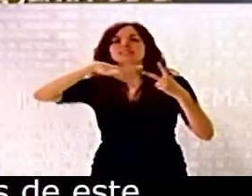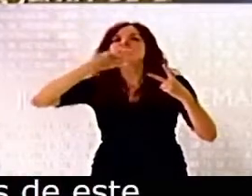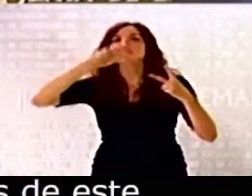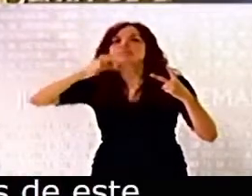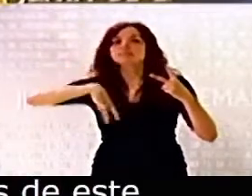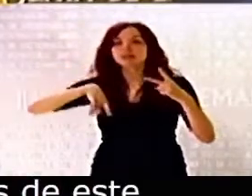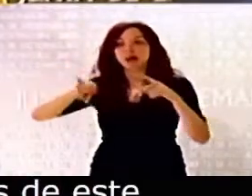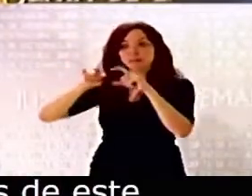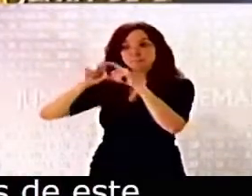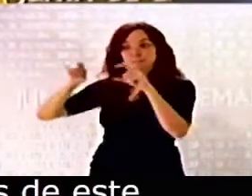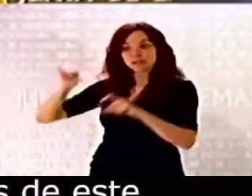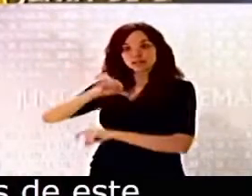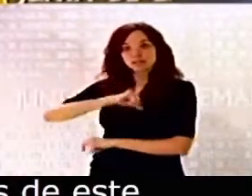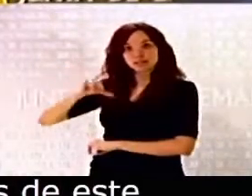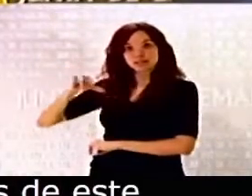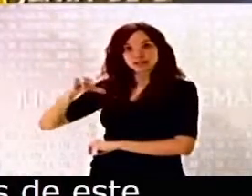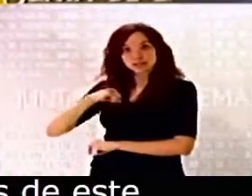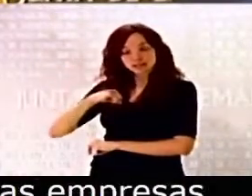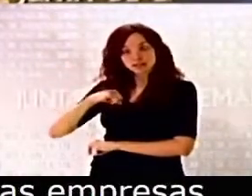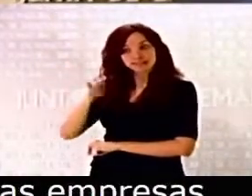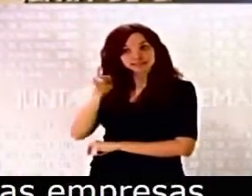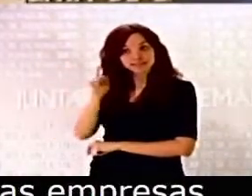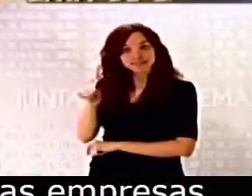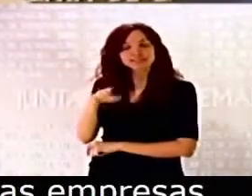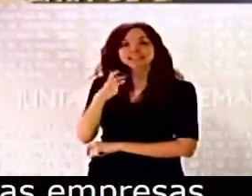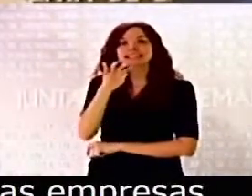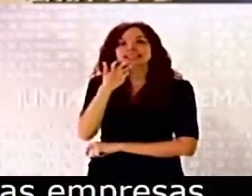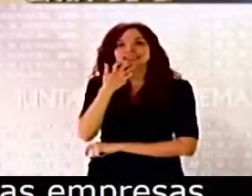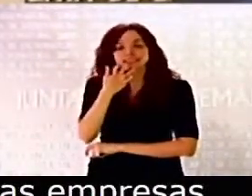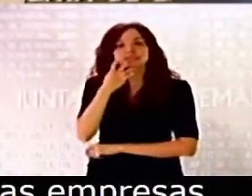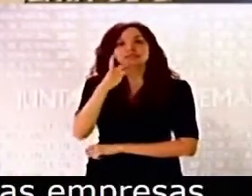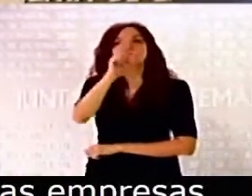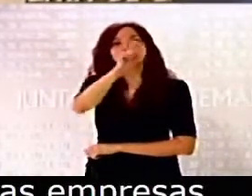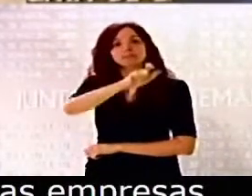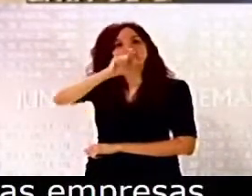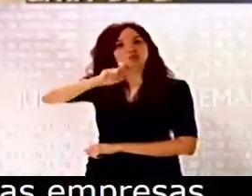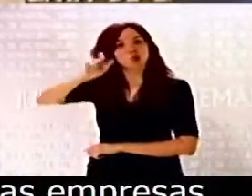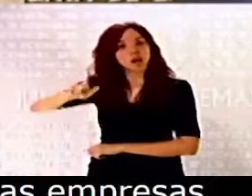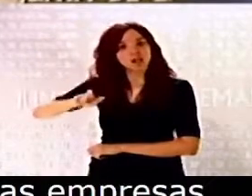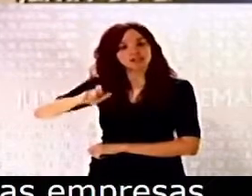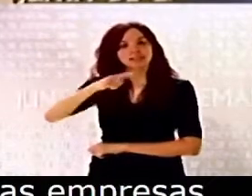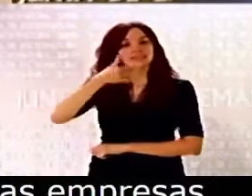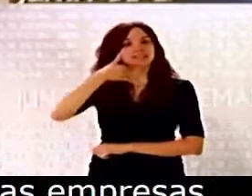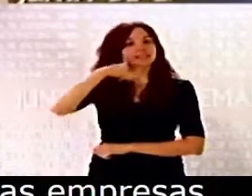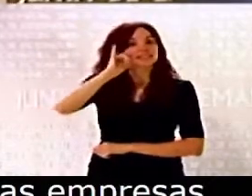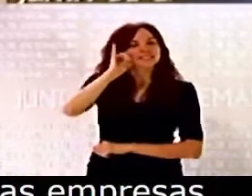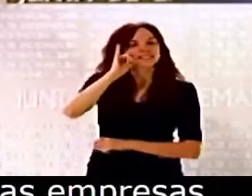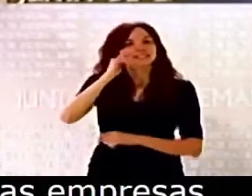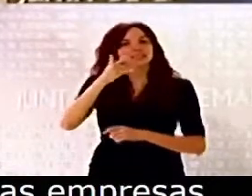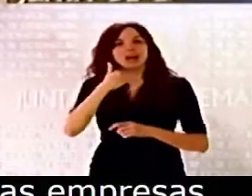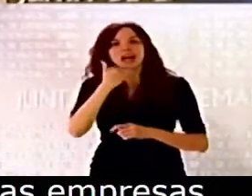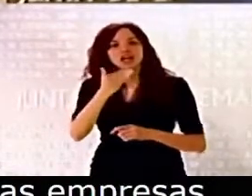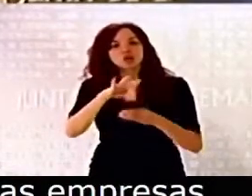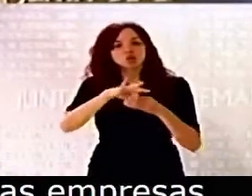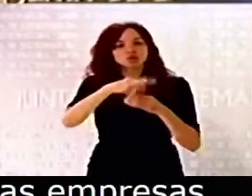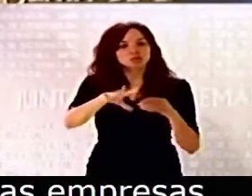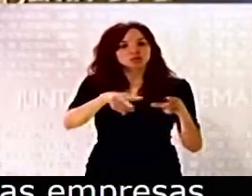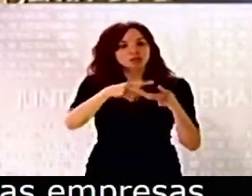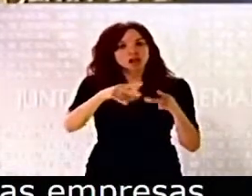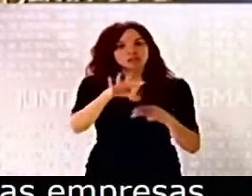que contraten a los participantes, a las personas participantes en situación o riesgo de exclusión